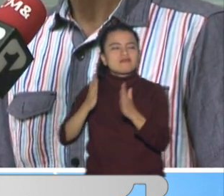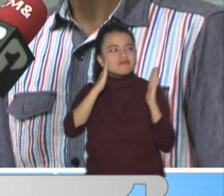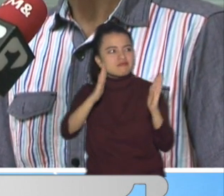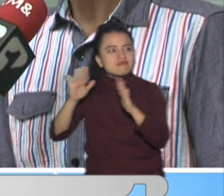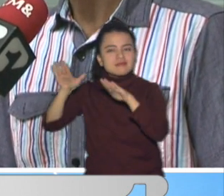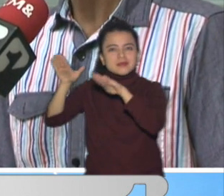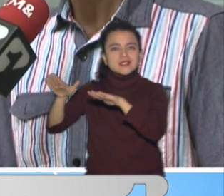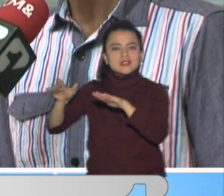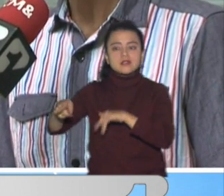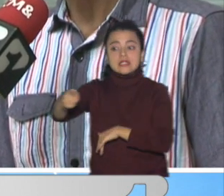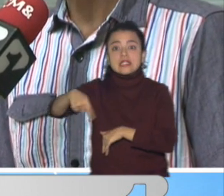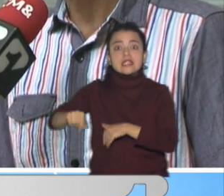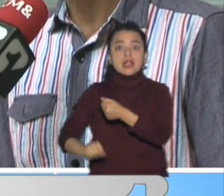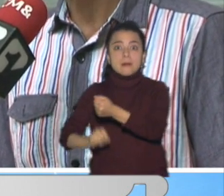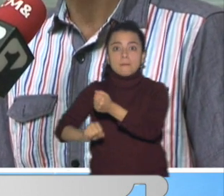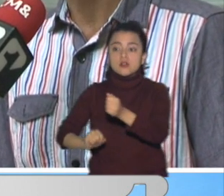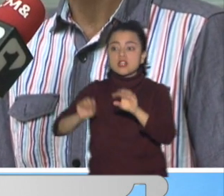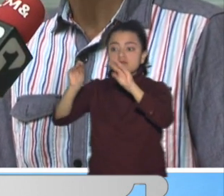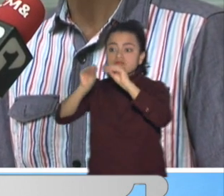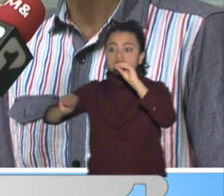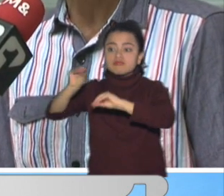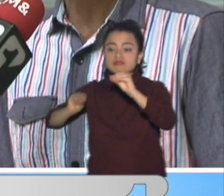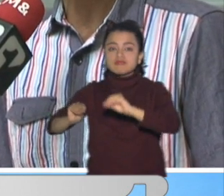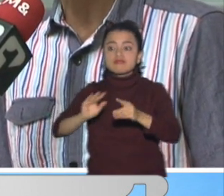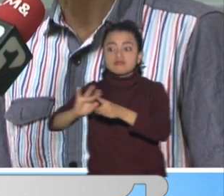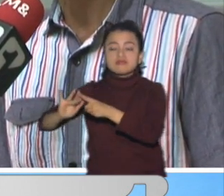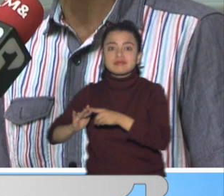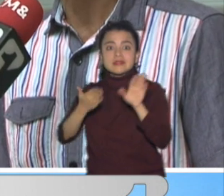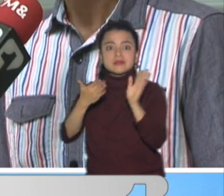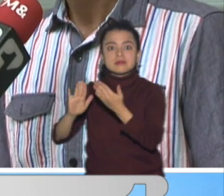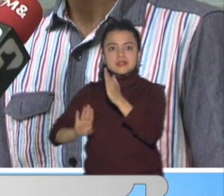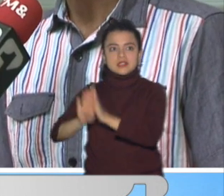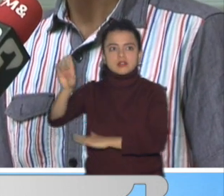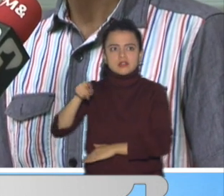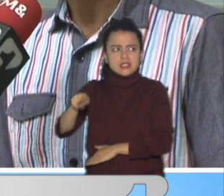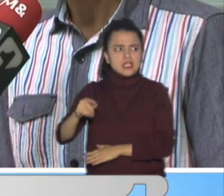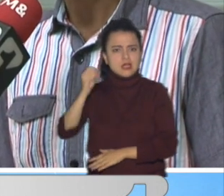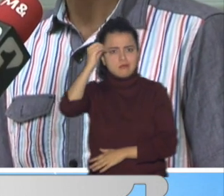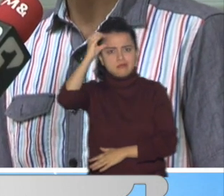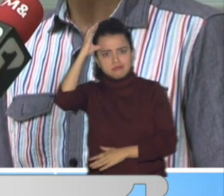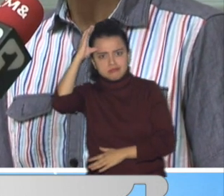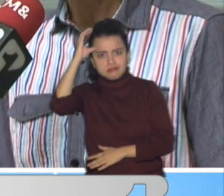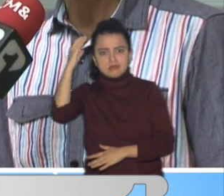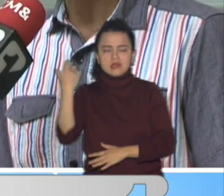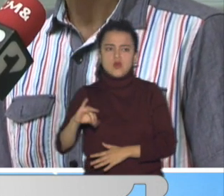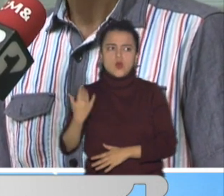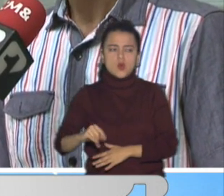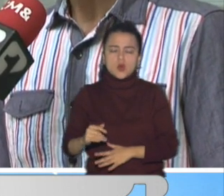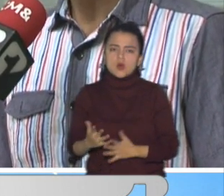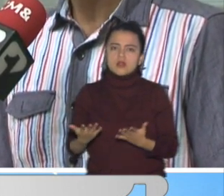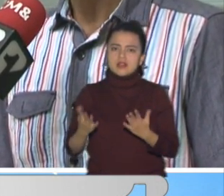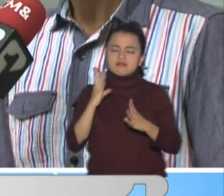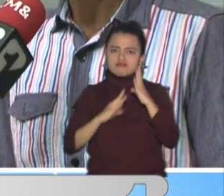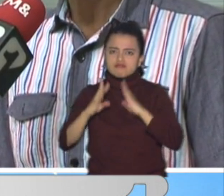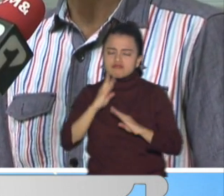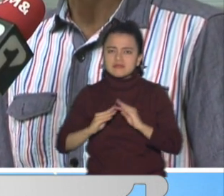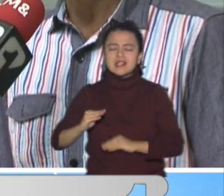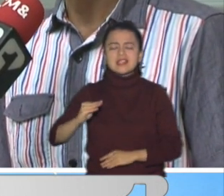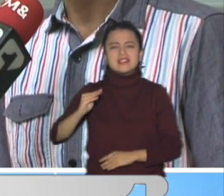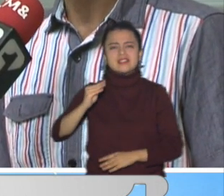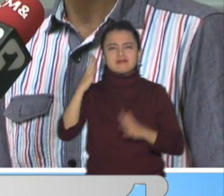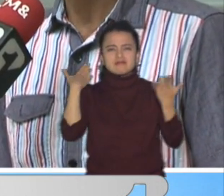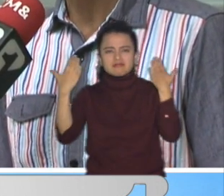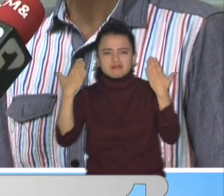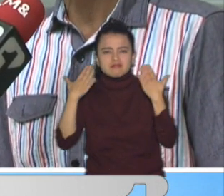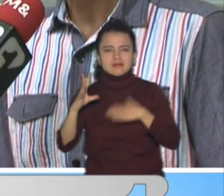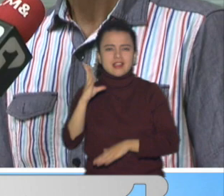él tenemos una muy buena relación. Es uno de los más estudiosos del consejo, de extracción campesina, defensor de lo